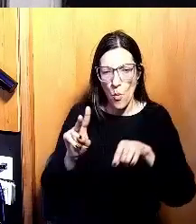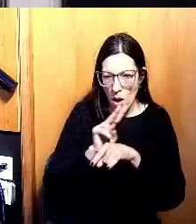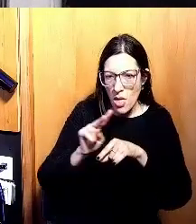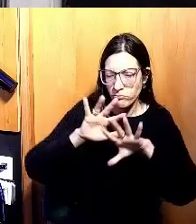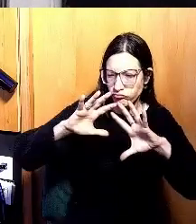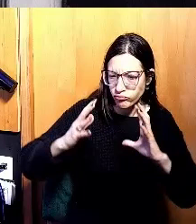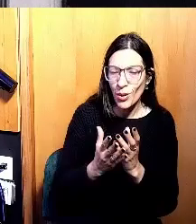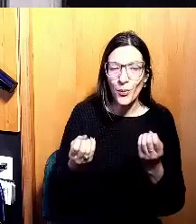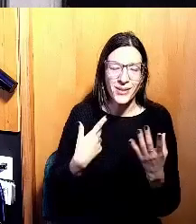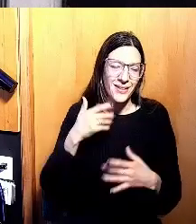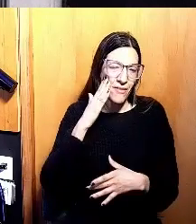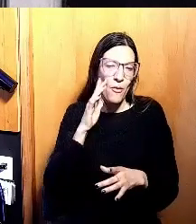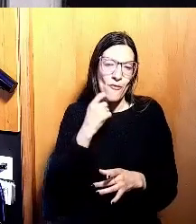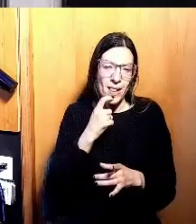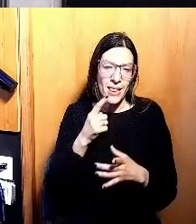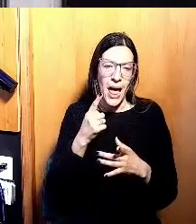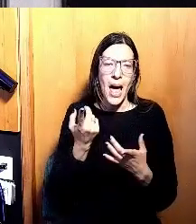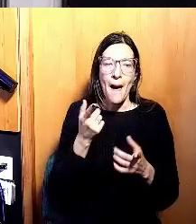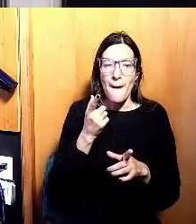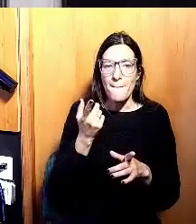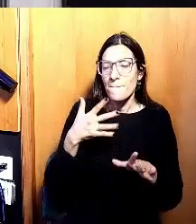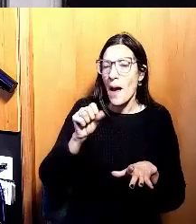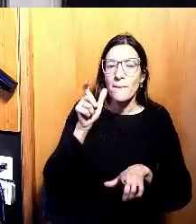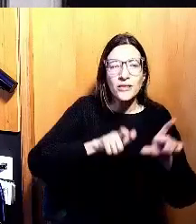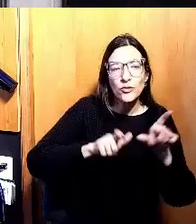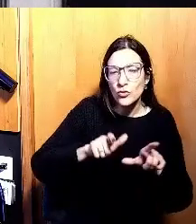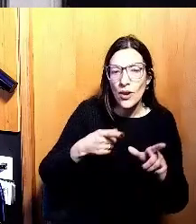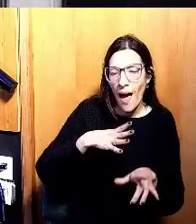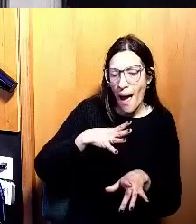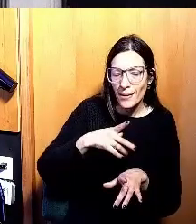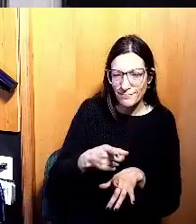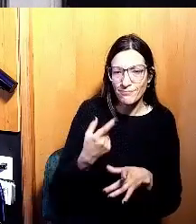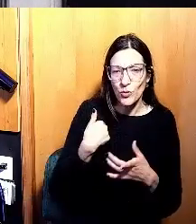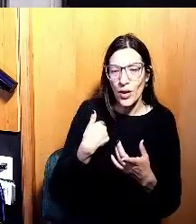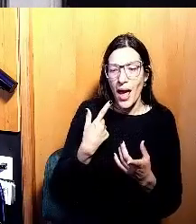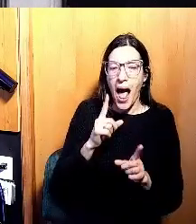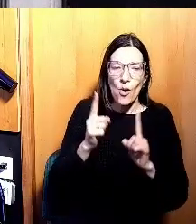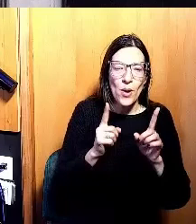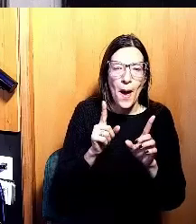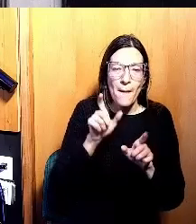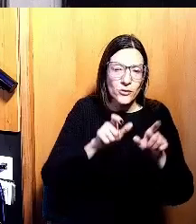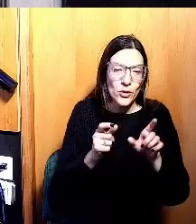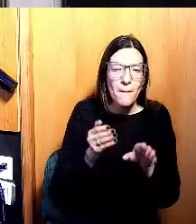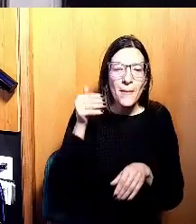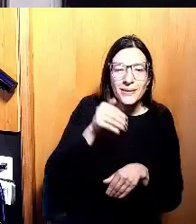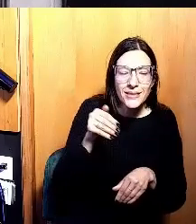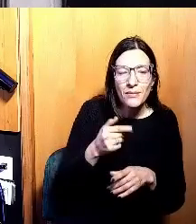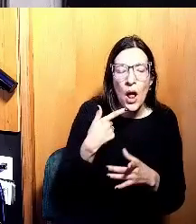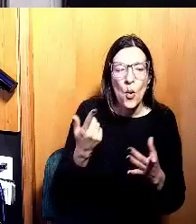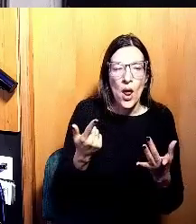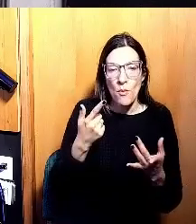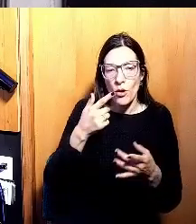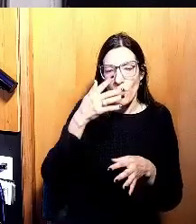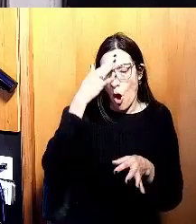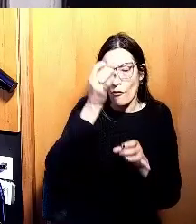de quienes conformamos desde la parte de la creación del observatorio una formación de repente demasiado técnica